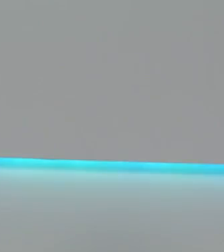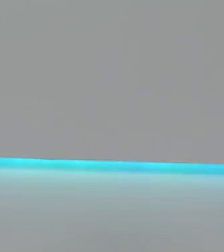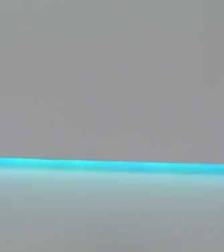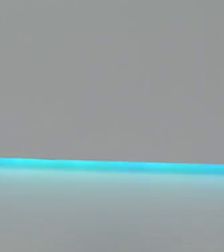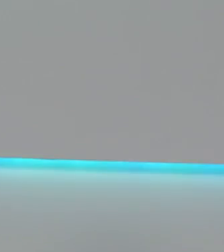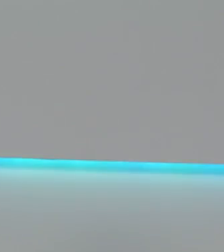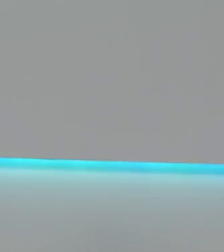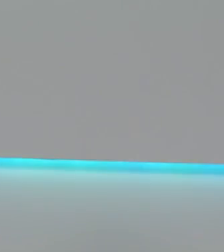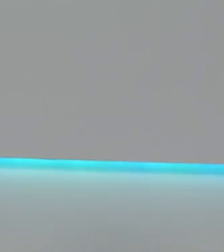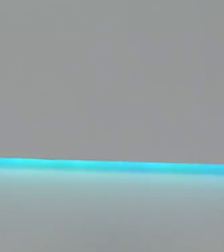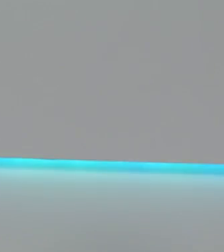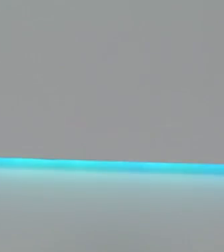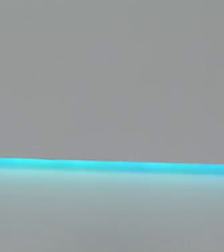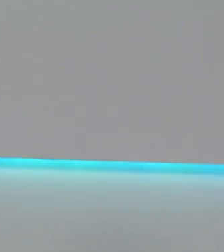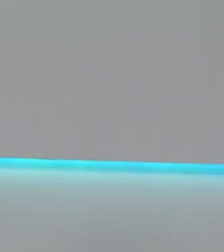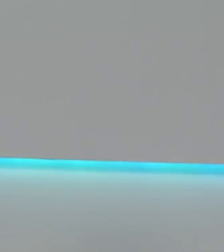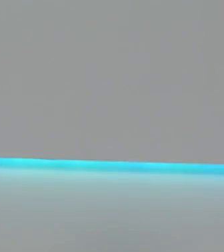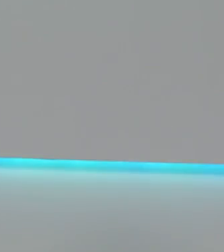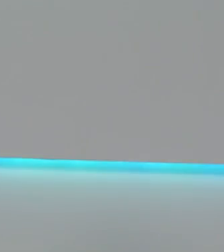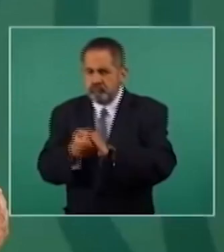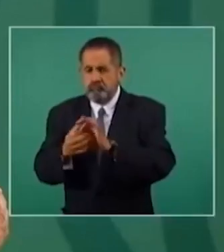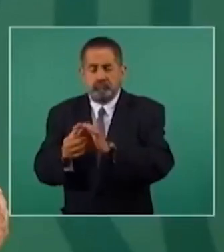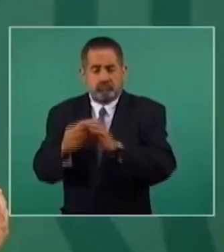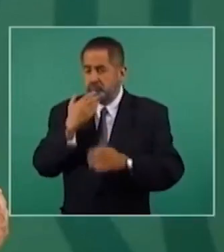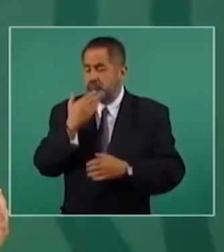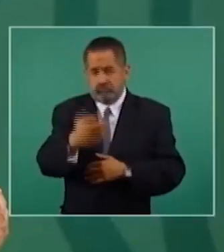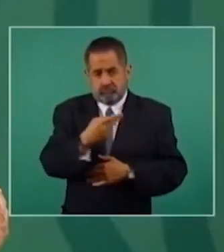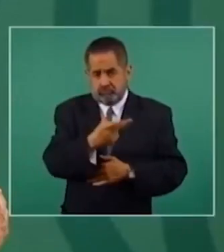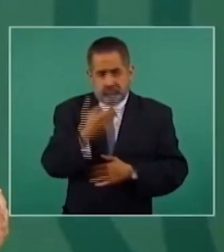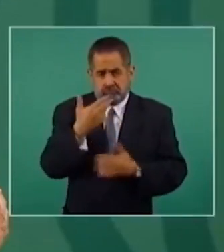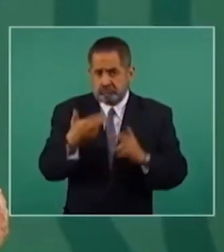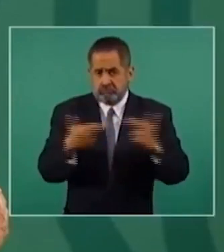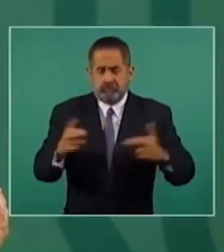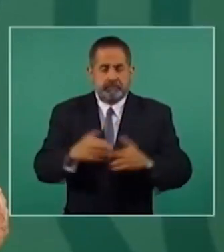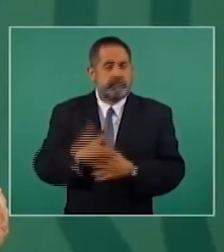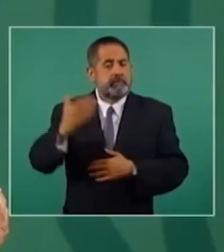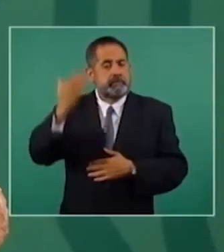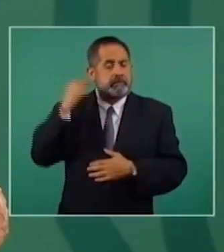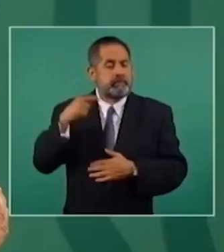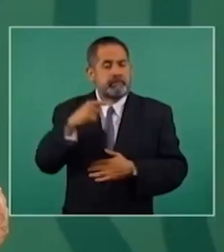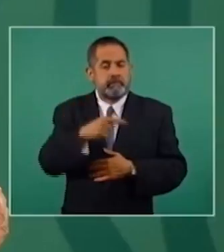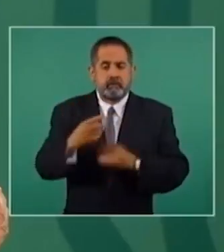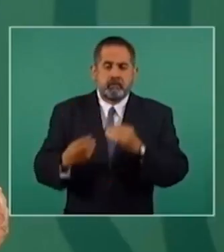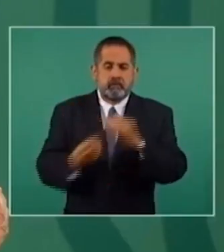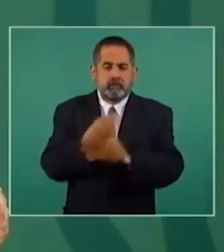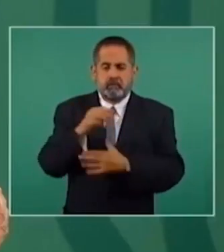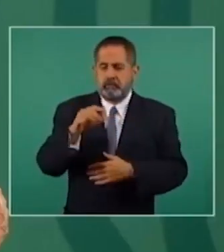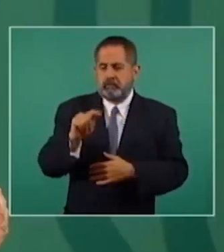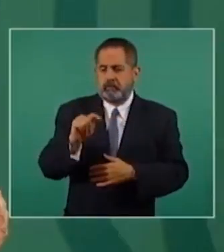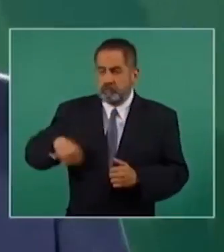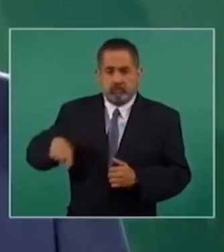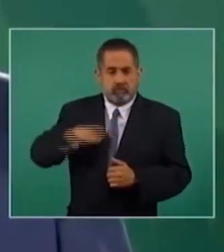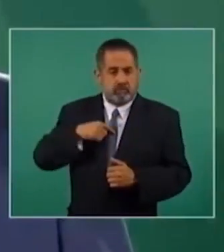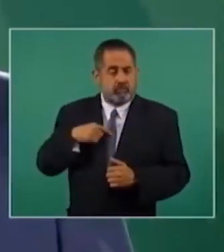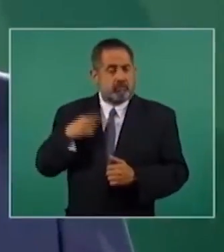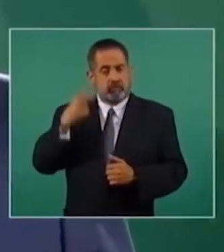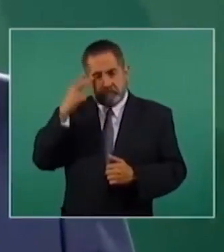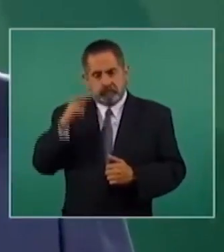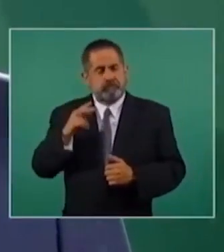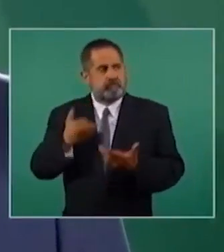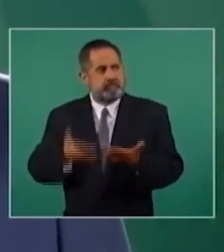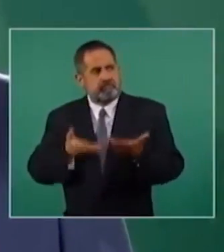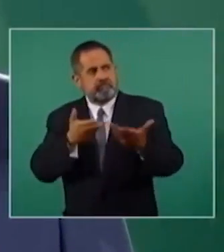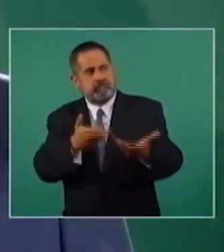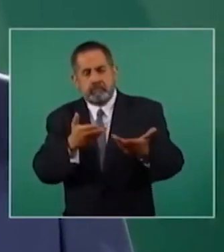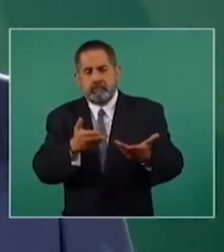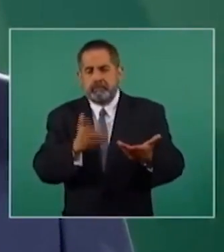terminar cooperación militar antidrogas. Cuando se firmó el nuevo tratado, el presidente mexicano Andrés Manuel López